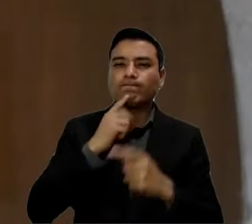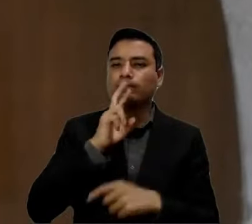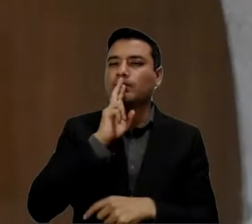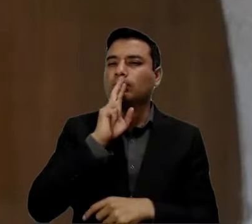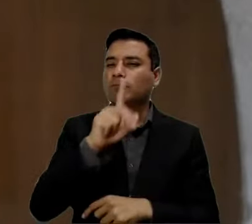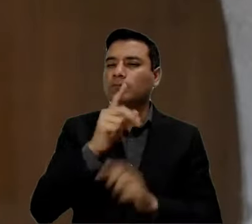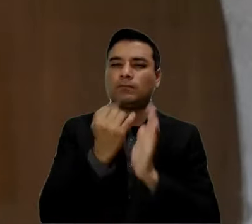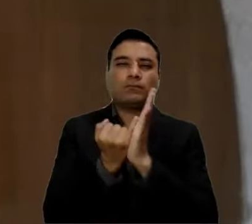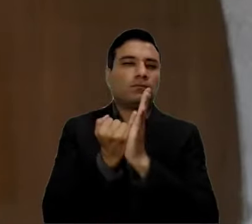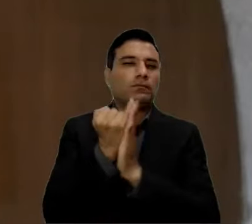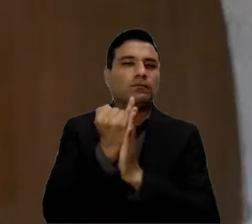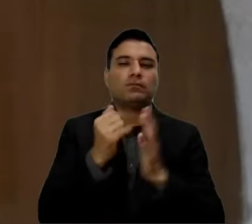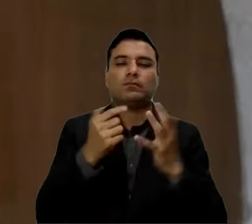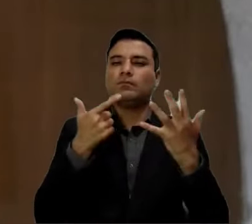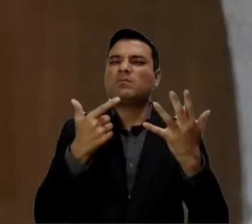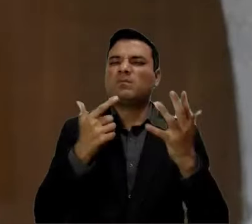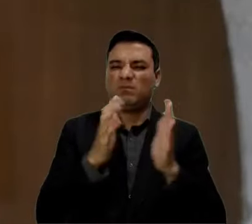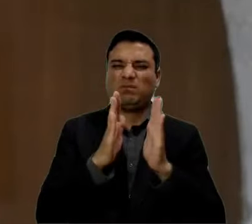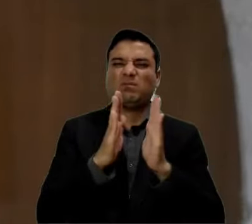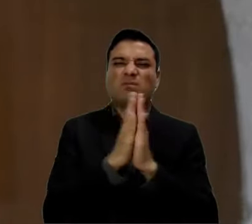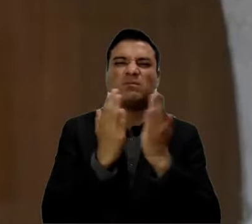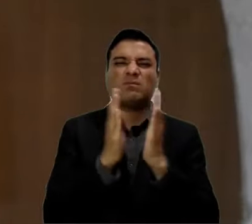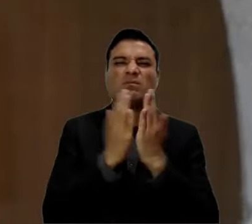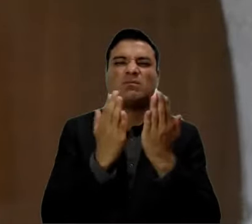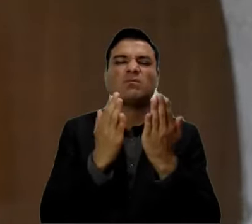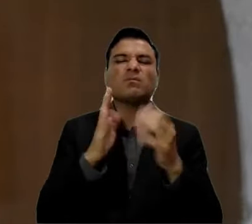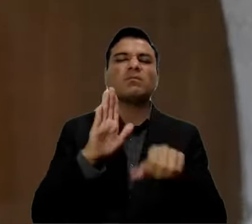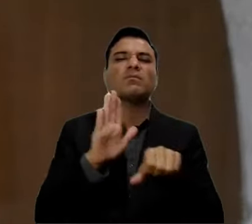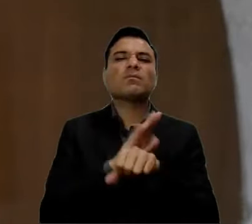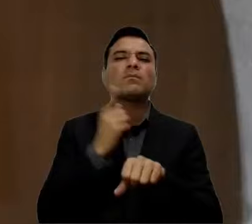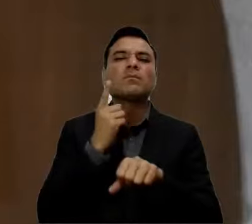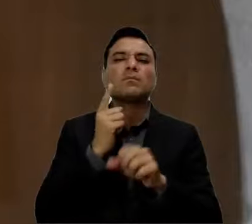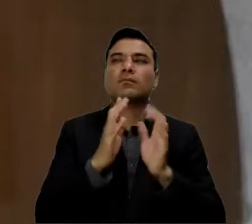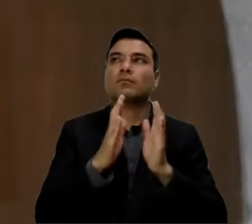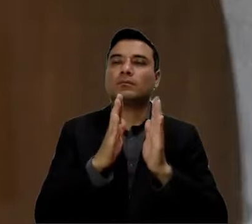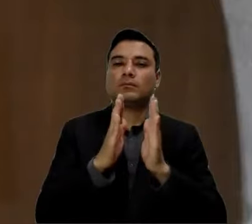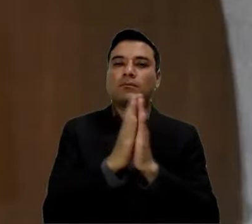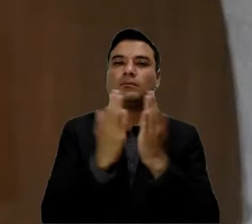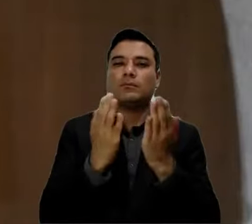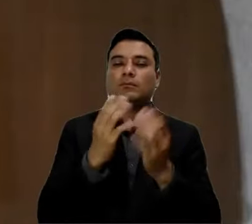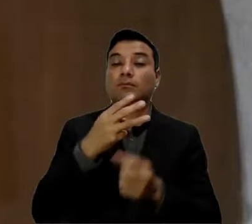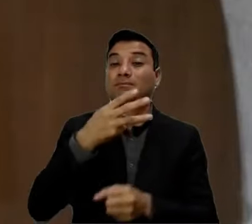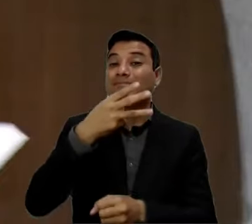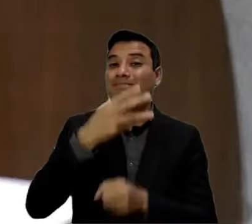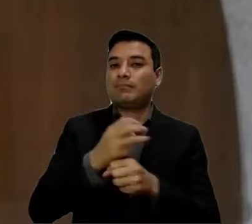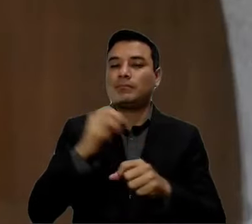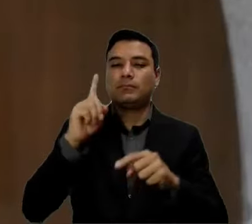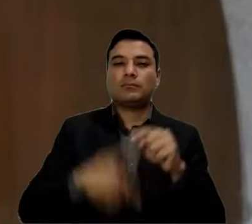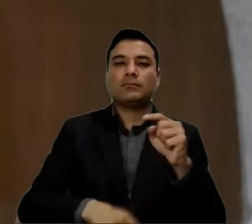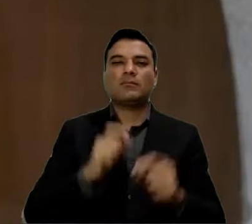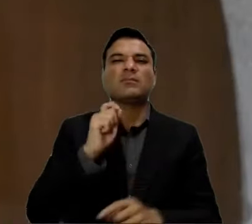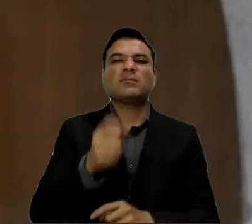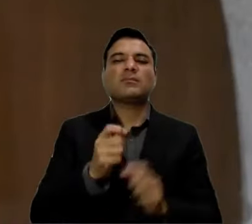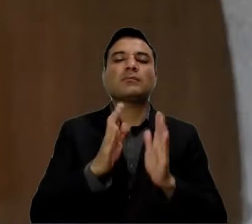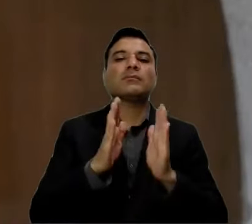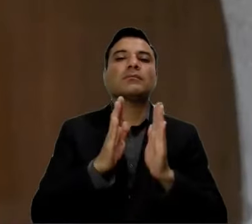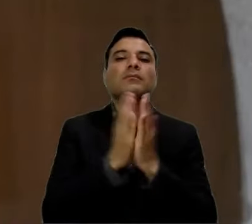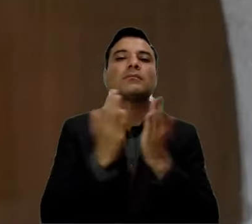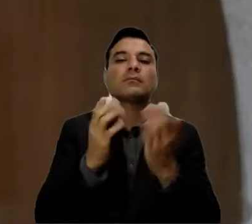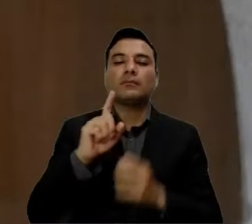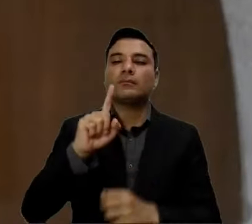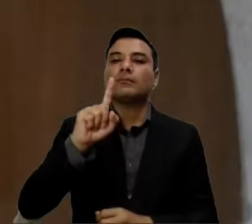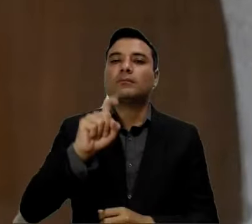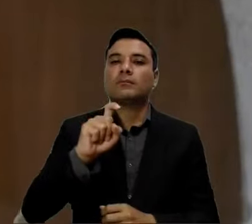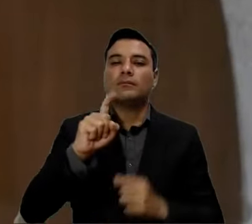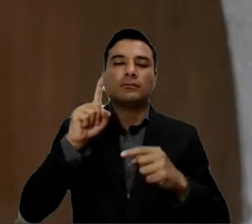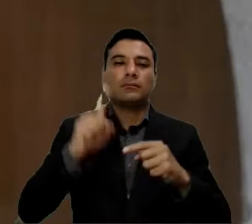queden 7, porque se elimina el libro tercero, que era el libro del agua. Y se elimina